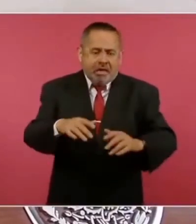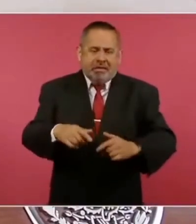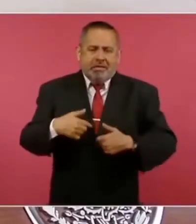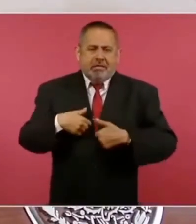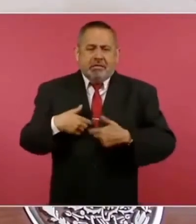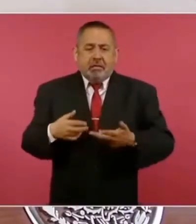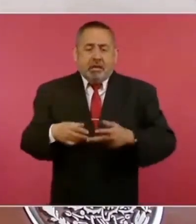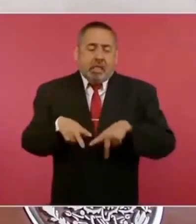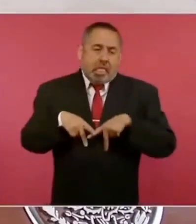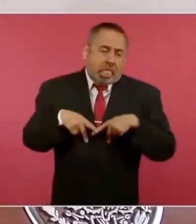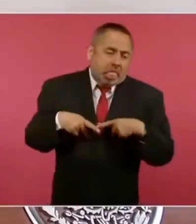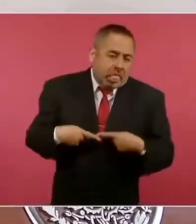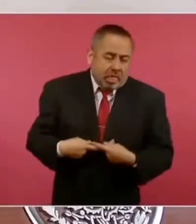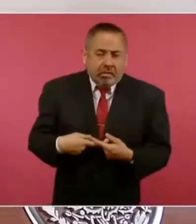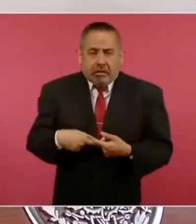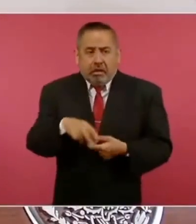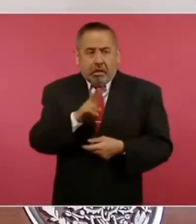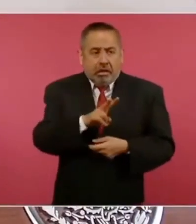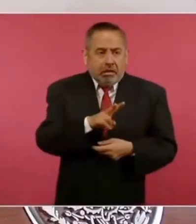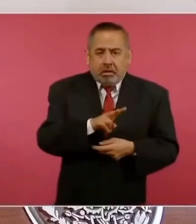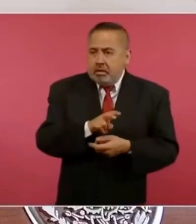de blandengue,